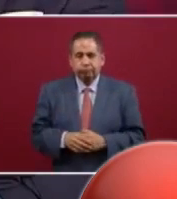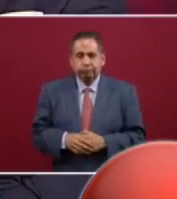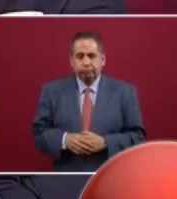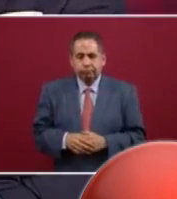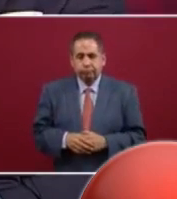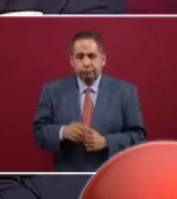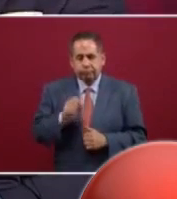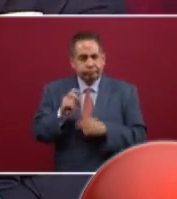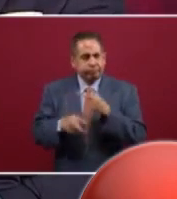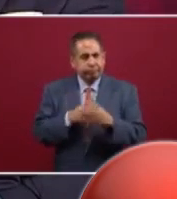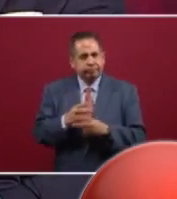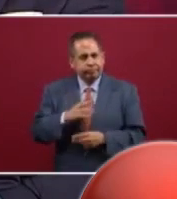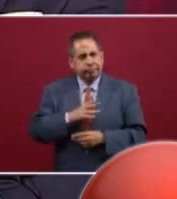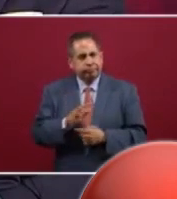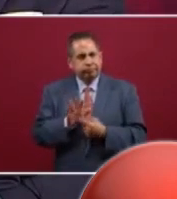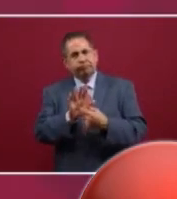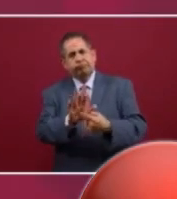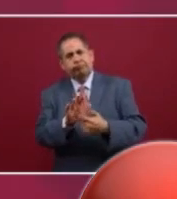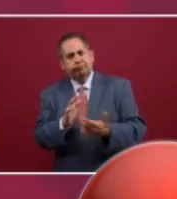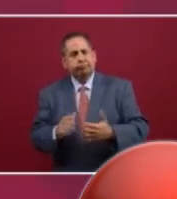y aquí vamos a estar